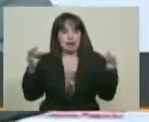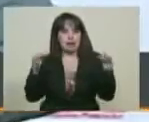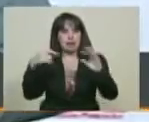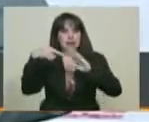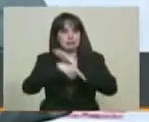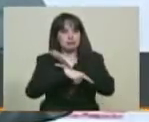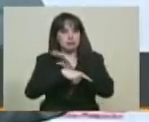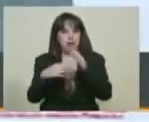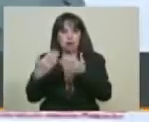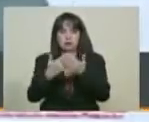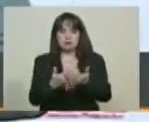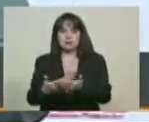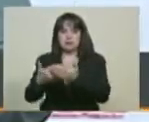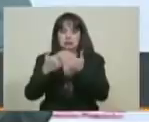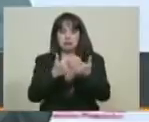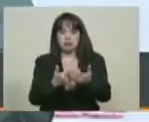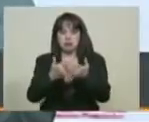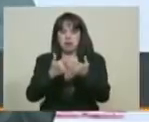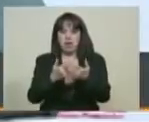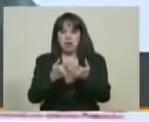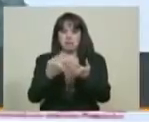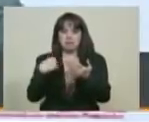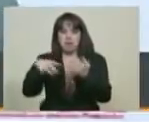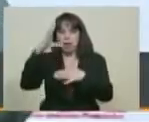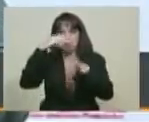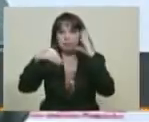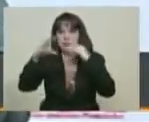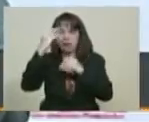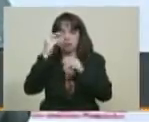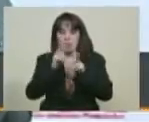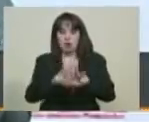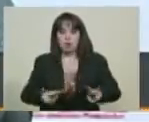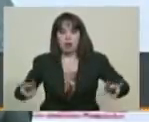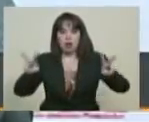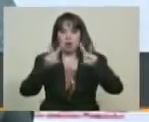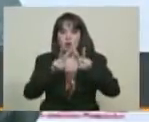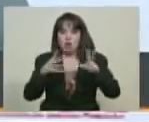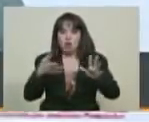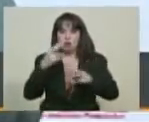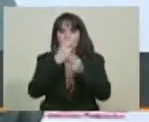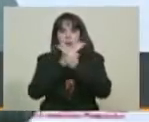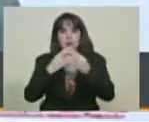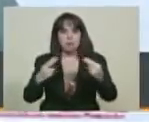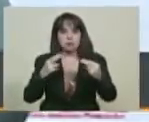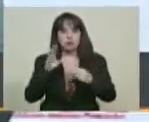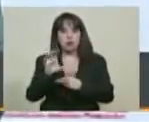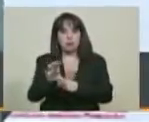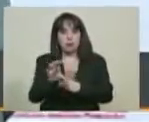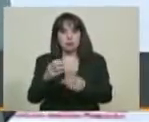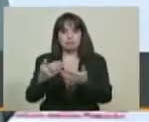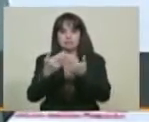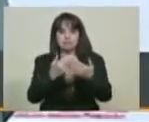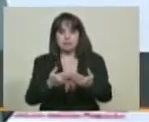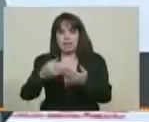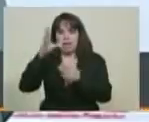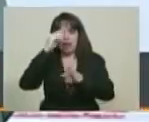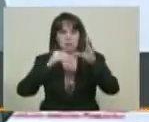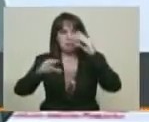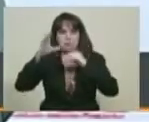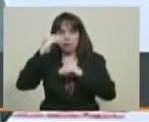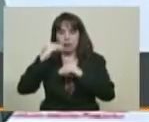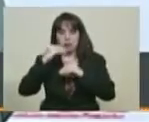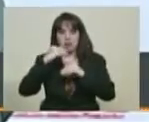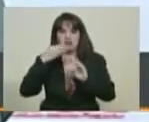lo que se estudia, de los valores, del compromiso con la patria, estudio y me formo para dar